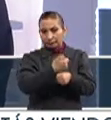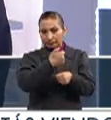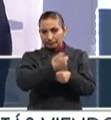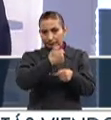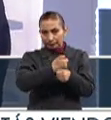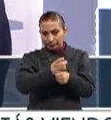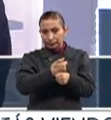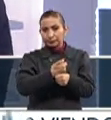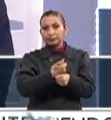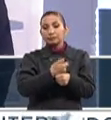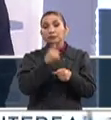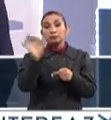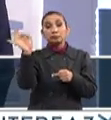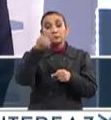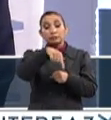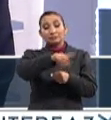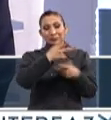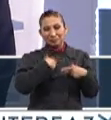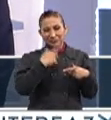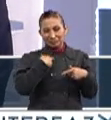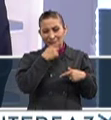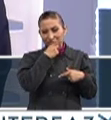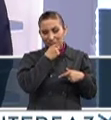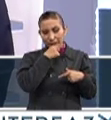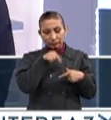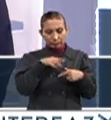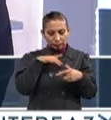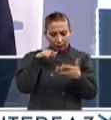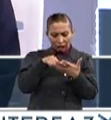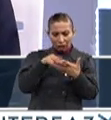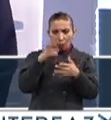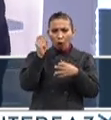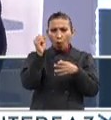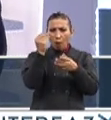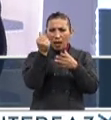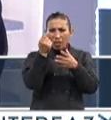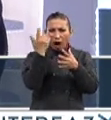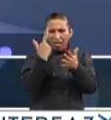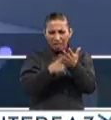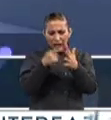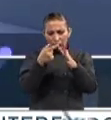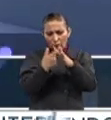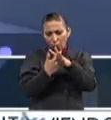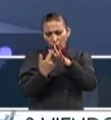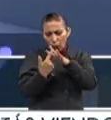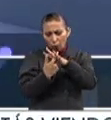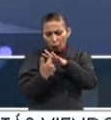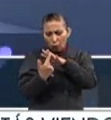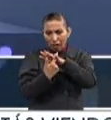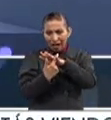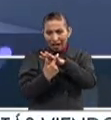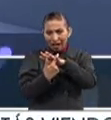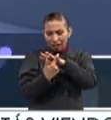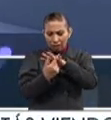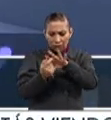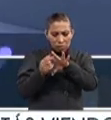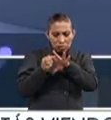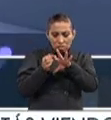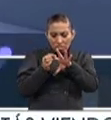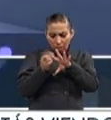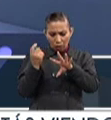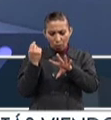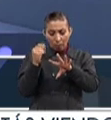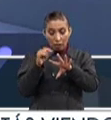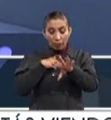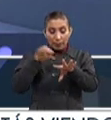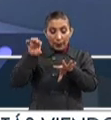muy importante es si el paciente detecta que hay humedad en el interior, en el área interdigital,